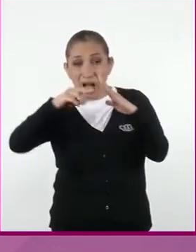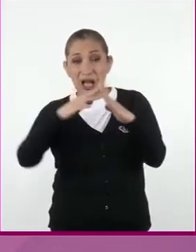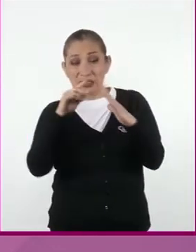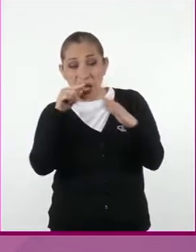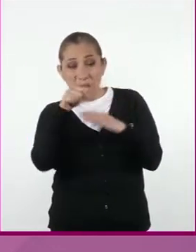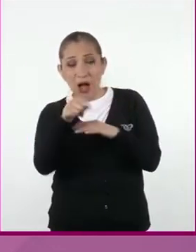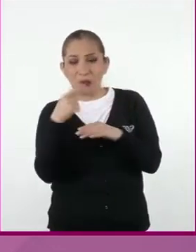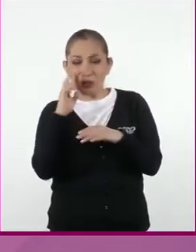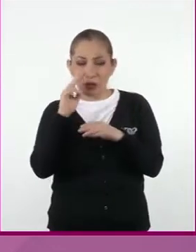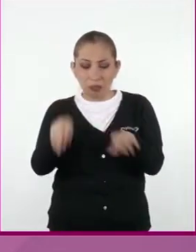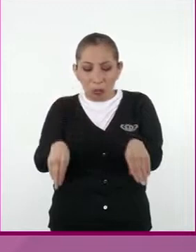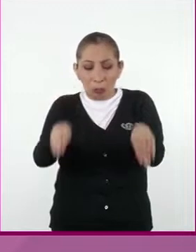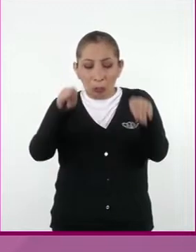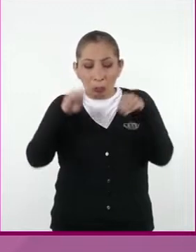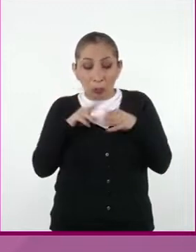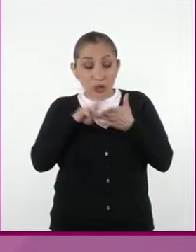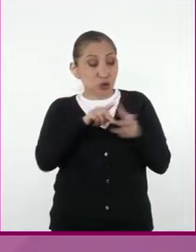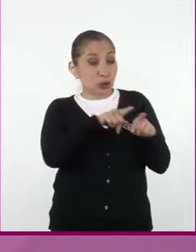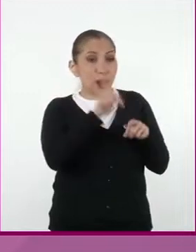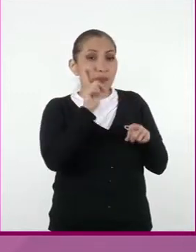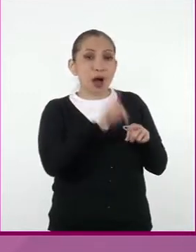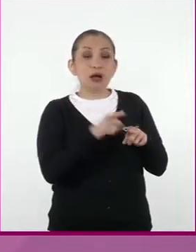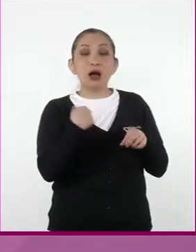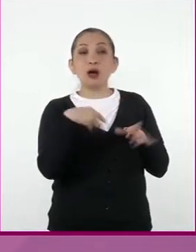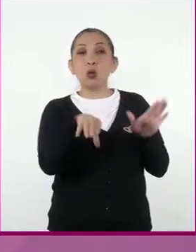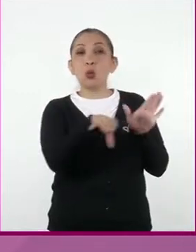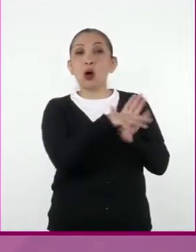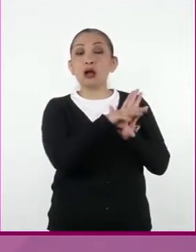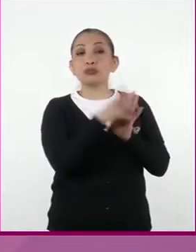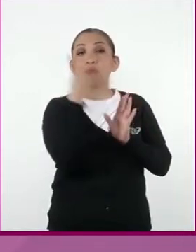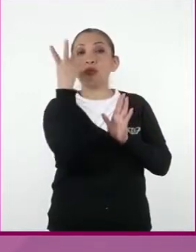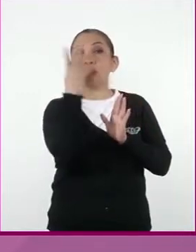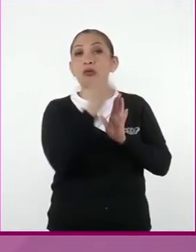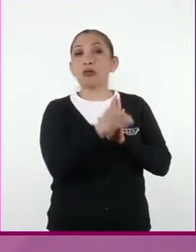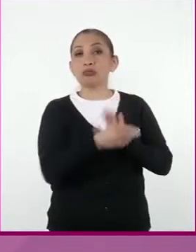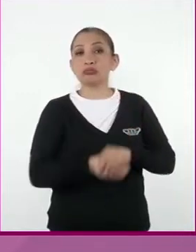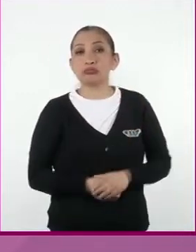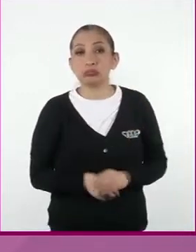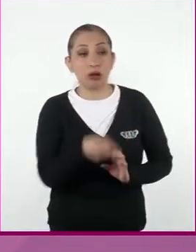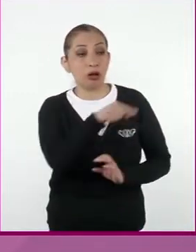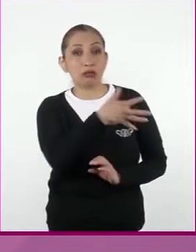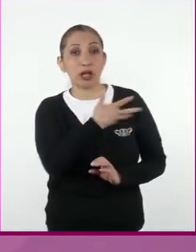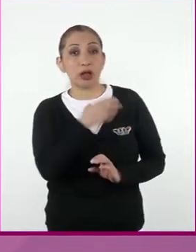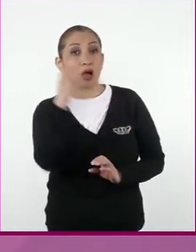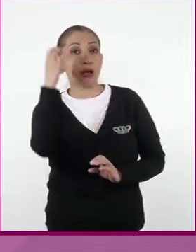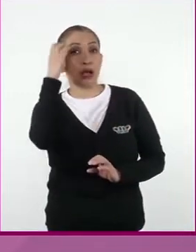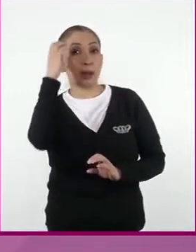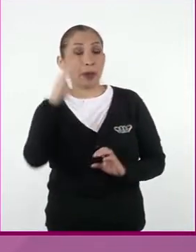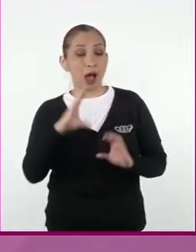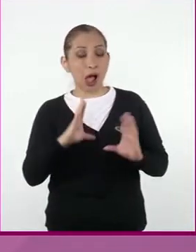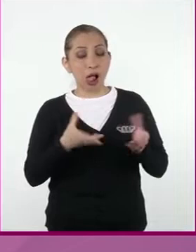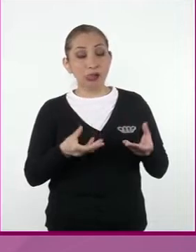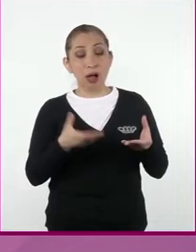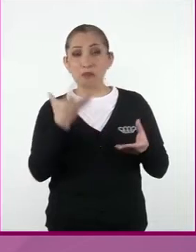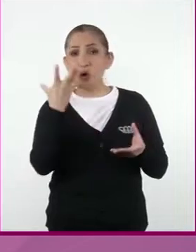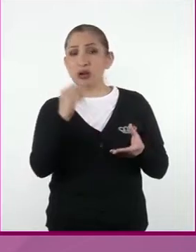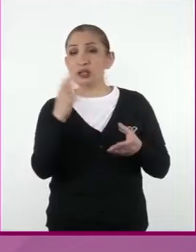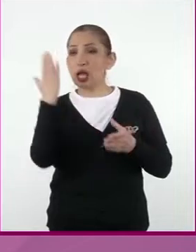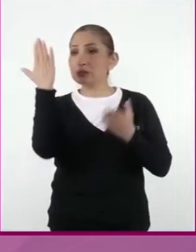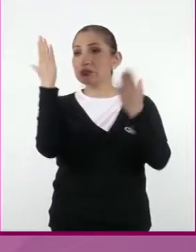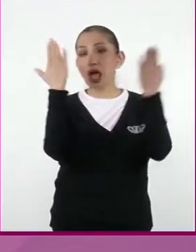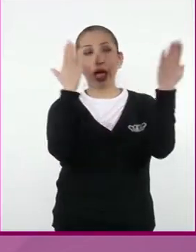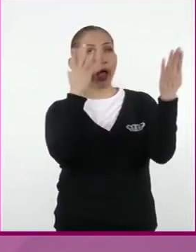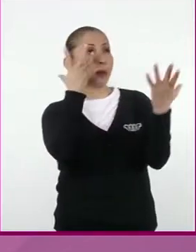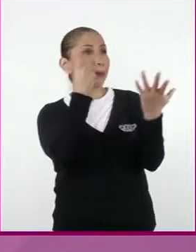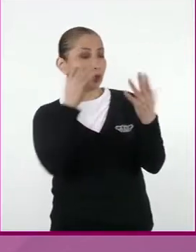una mísera manta, mientras sus hermanas ocupaban habitaciones con parquet, donde tenían camas a la última moda y espejos en que